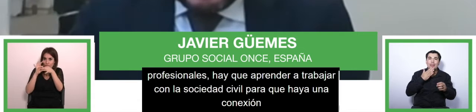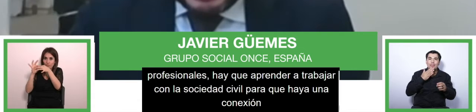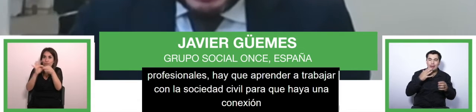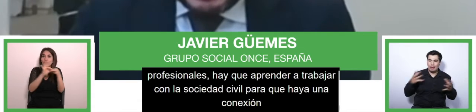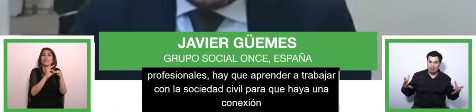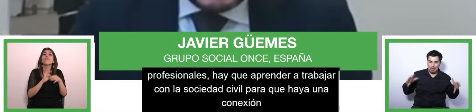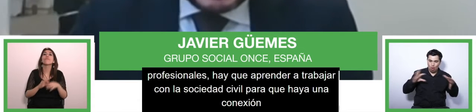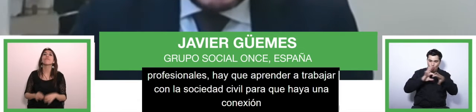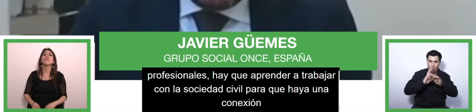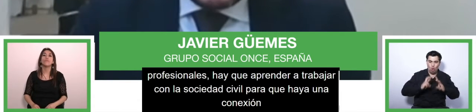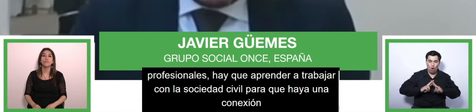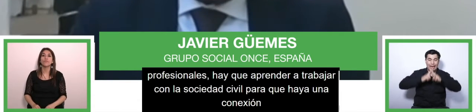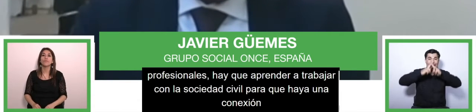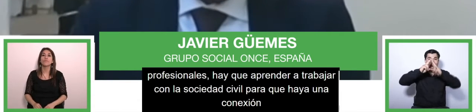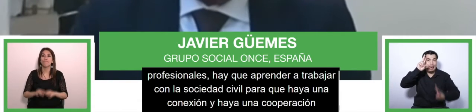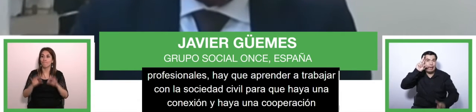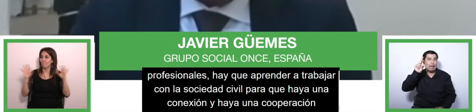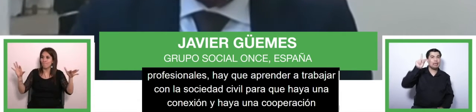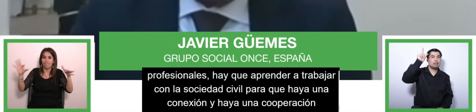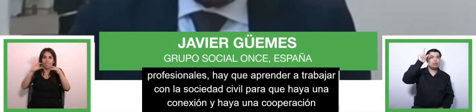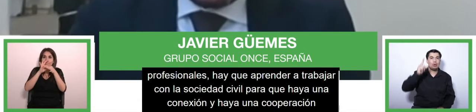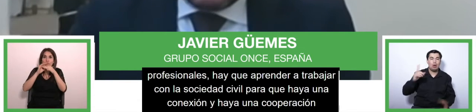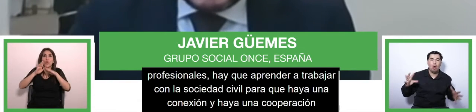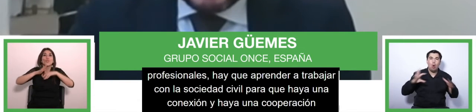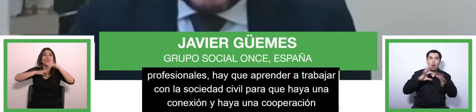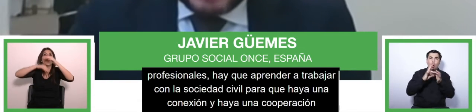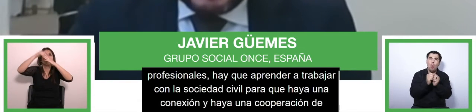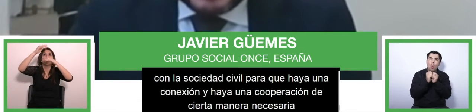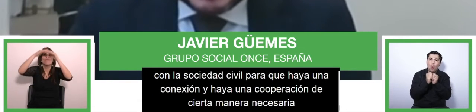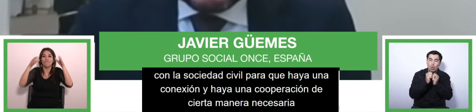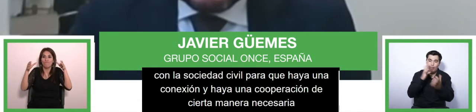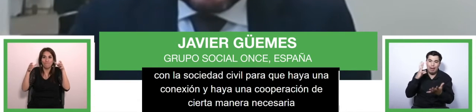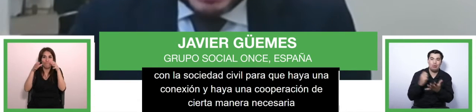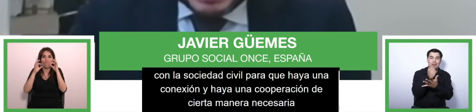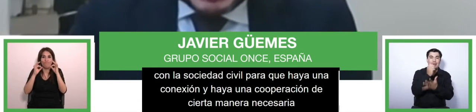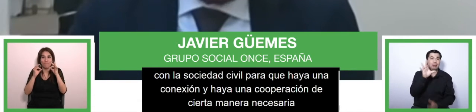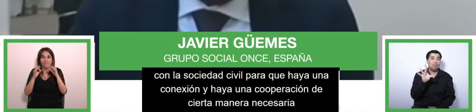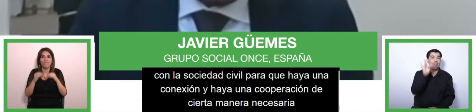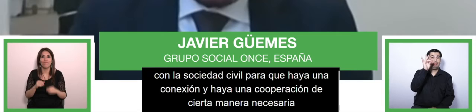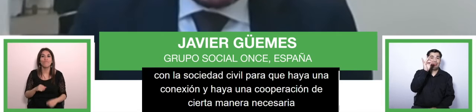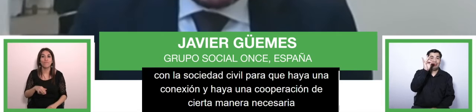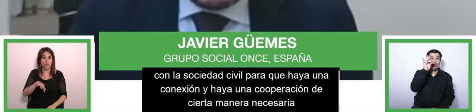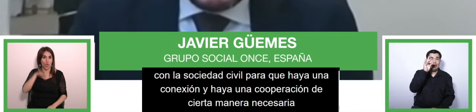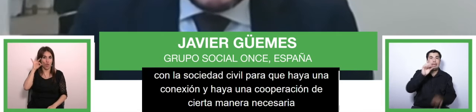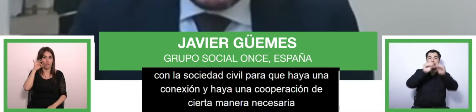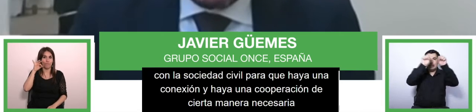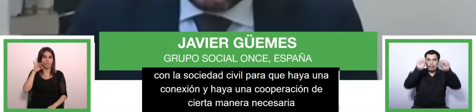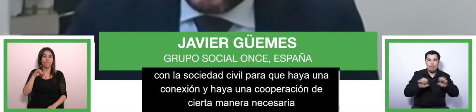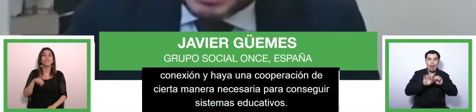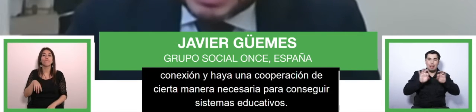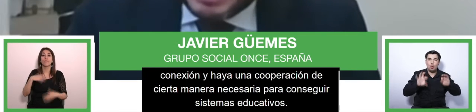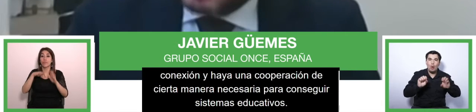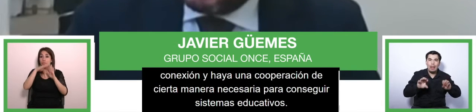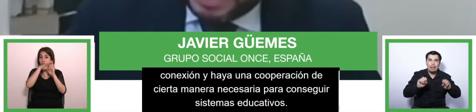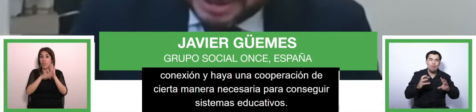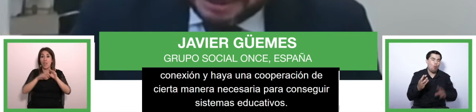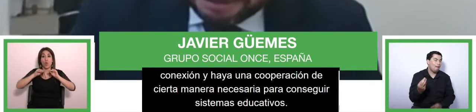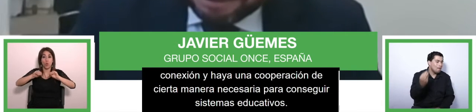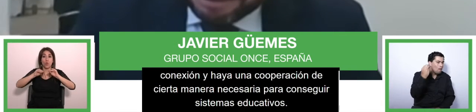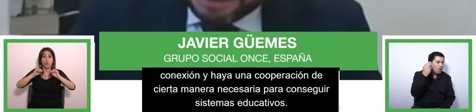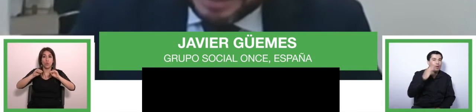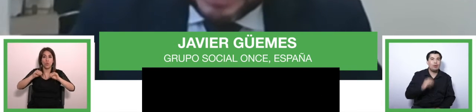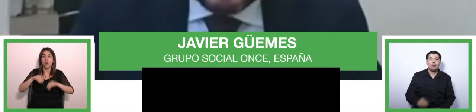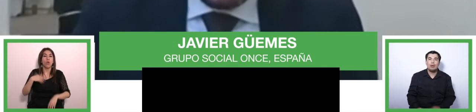en cierta manera necesaria, para conseguir sistemas educativos eficaces. Y tenemos que mantener también un sistema de